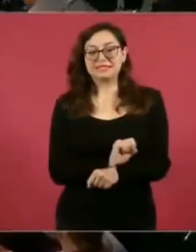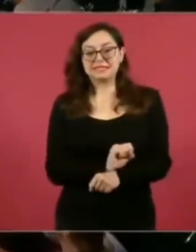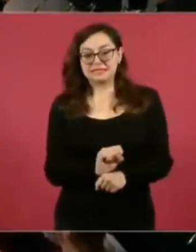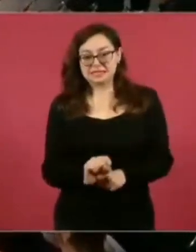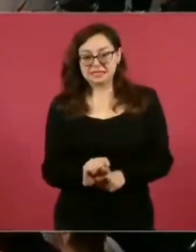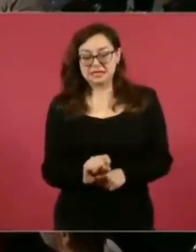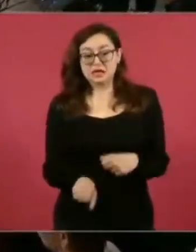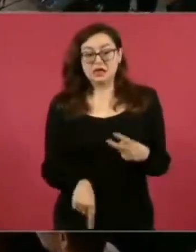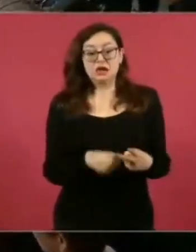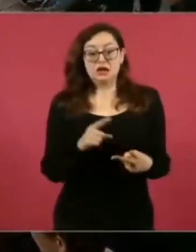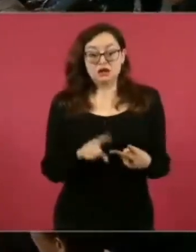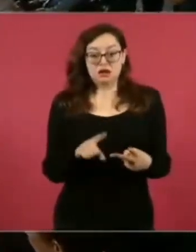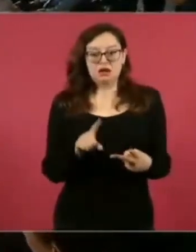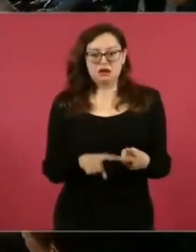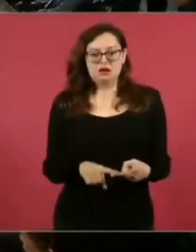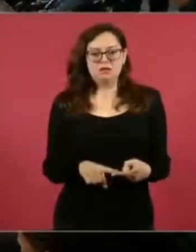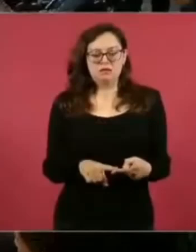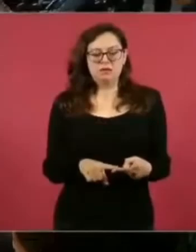acordamos,